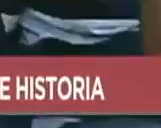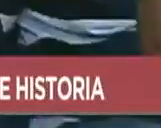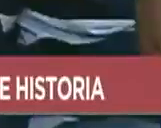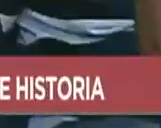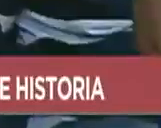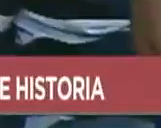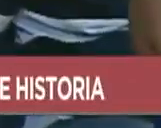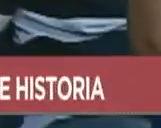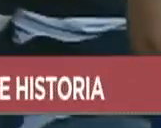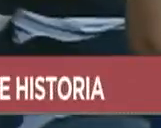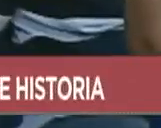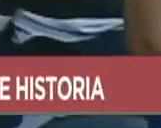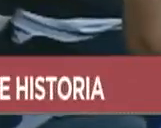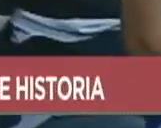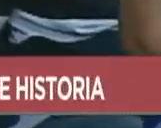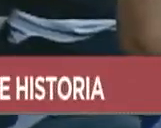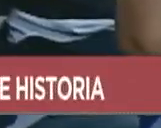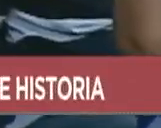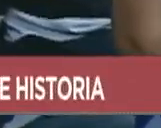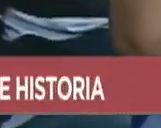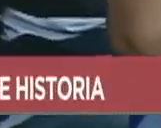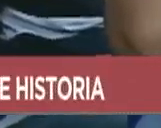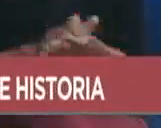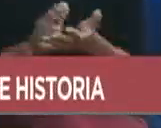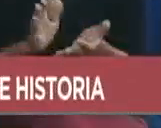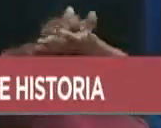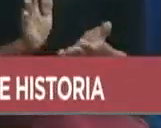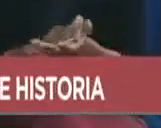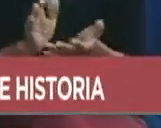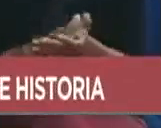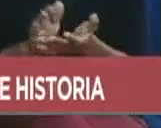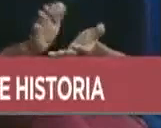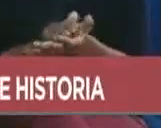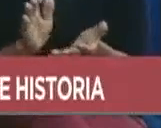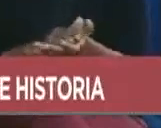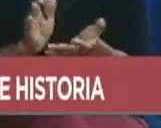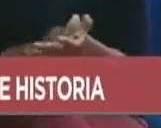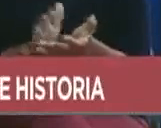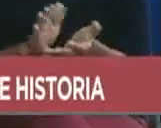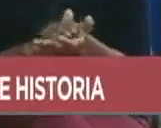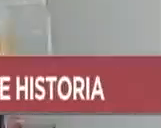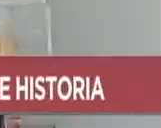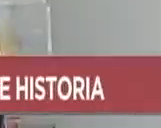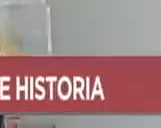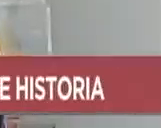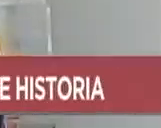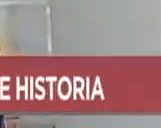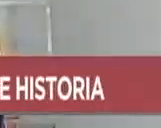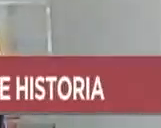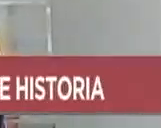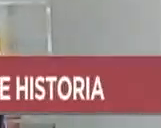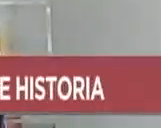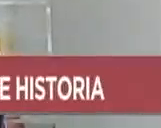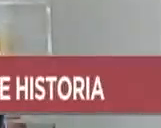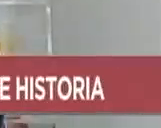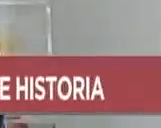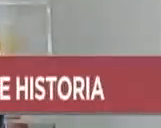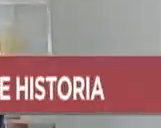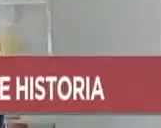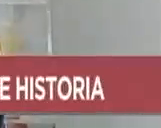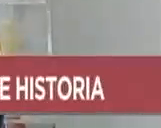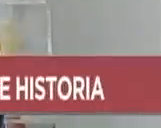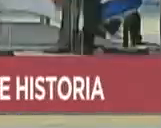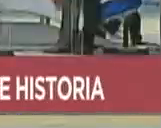por eso estoy muy contento de ver aquí además a compañeros y compañeras profesionales de la historia militantes de la historia insurgente en distintos países